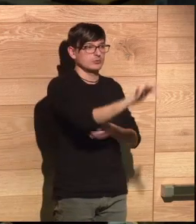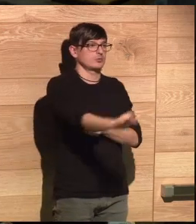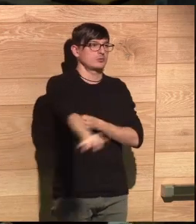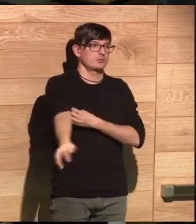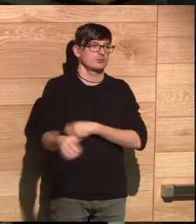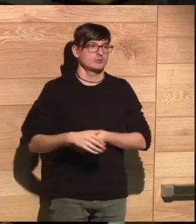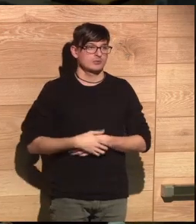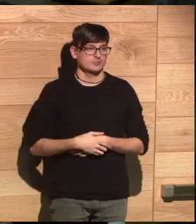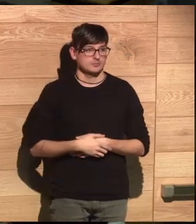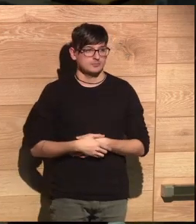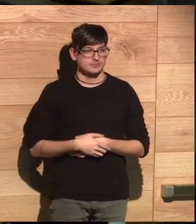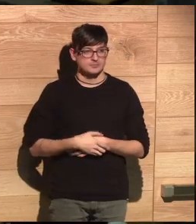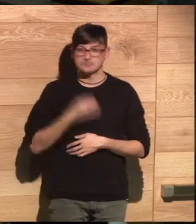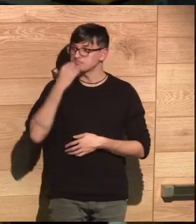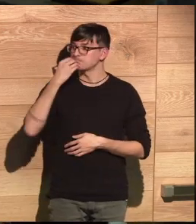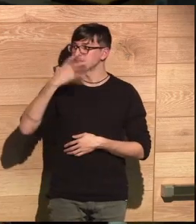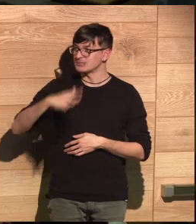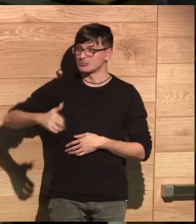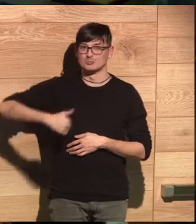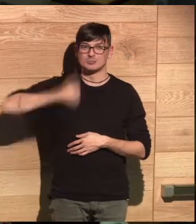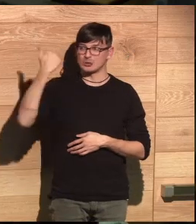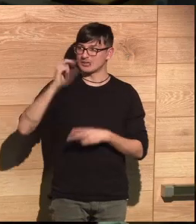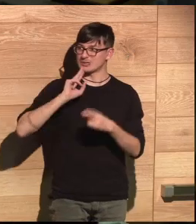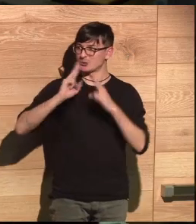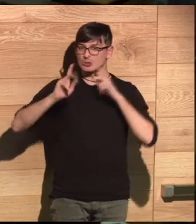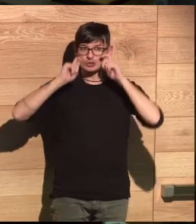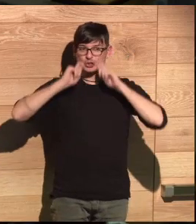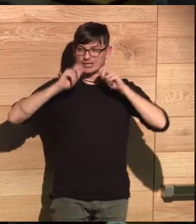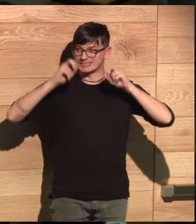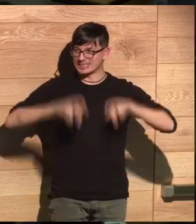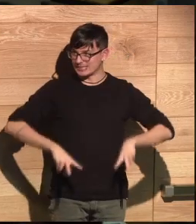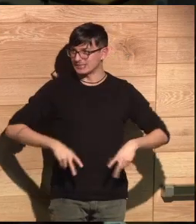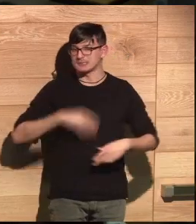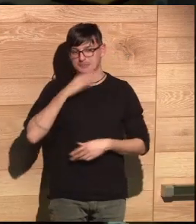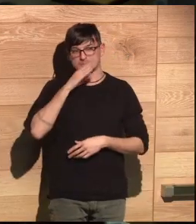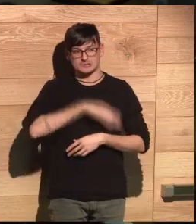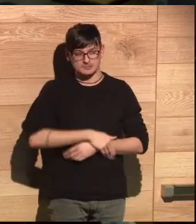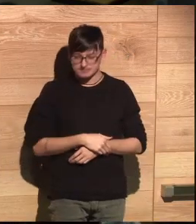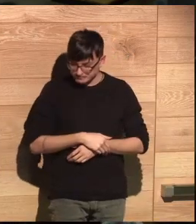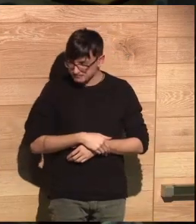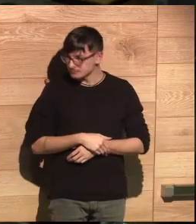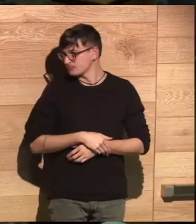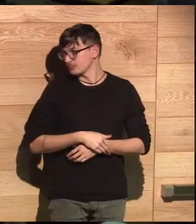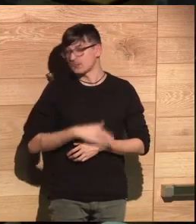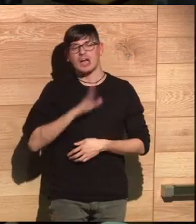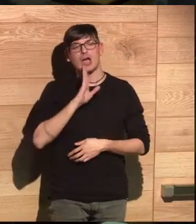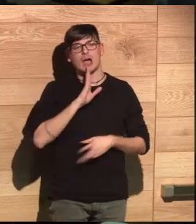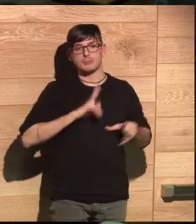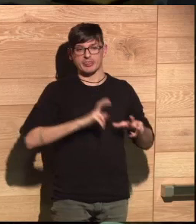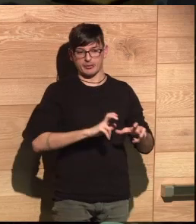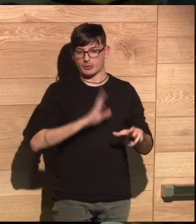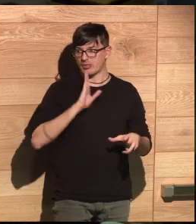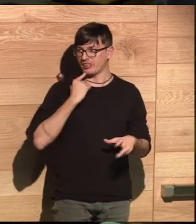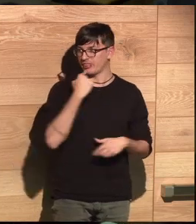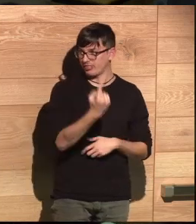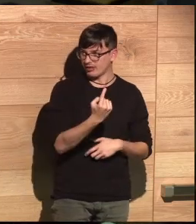Qué bien, porque ahora tengo la oportunidad de responder sin llorar y va a estar guay. Bueno, pues como os decía al principio, que me he